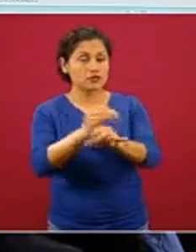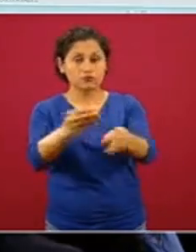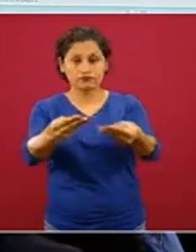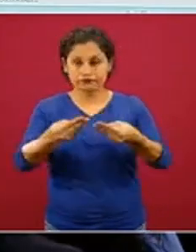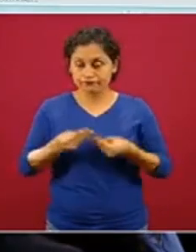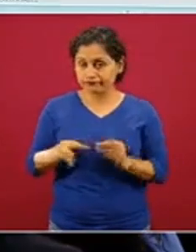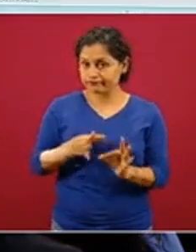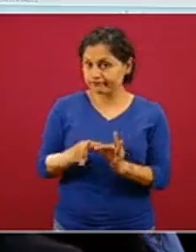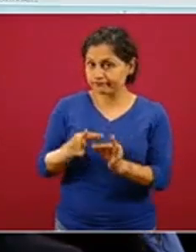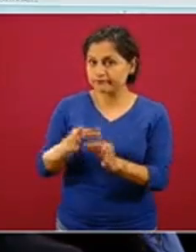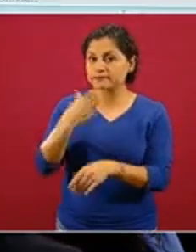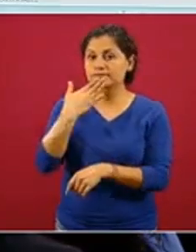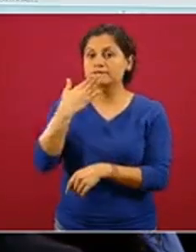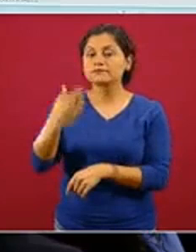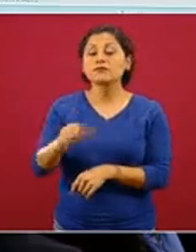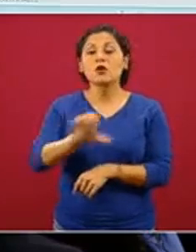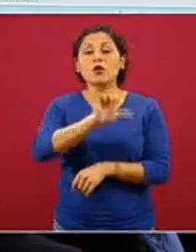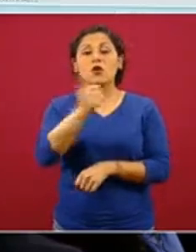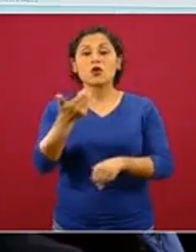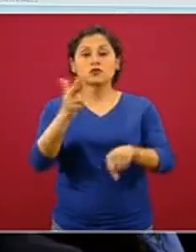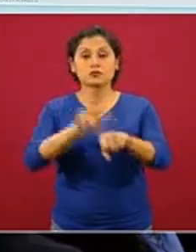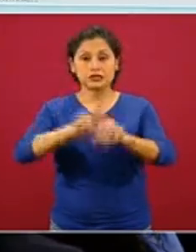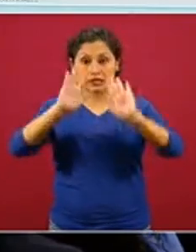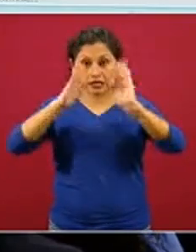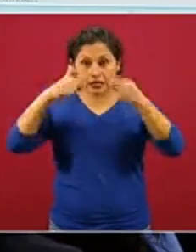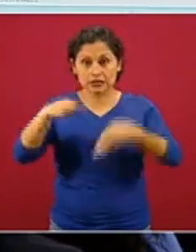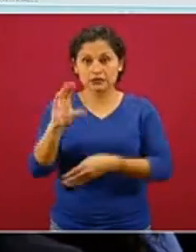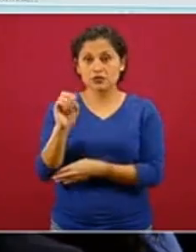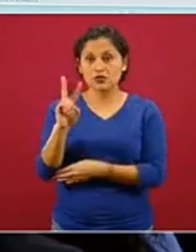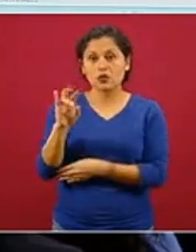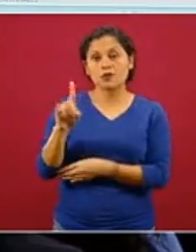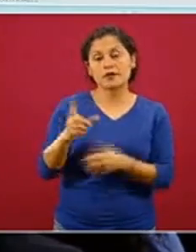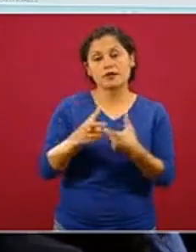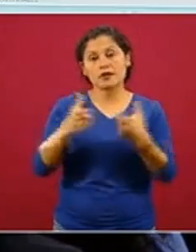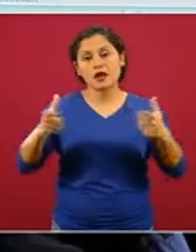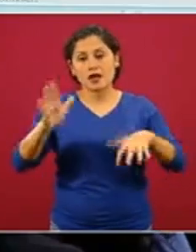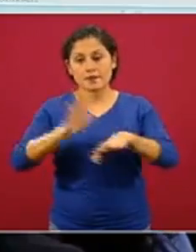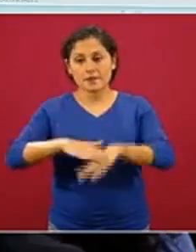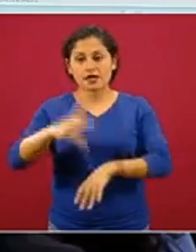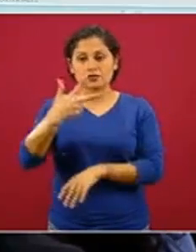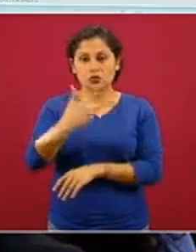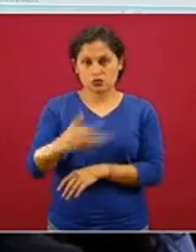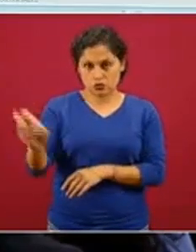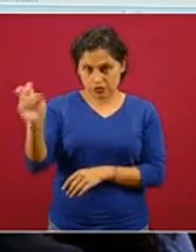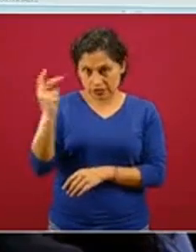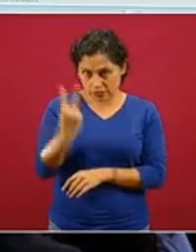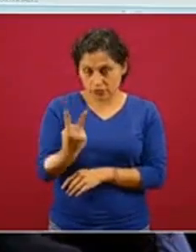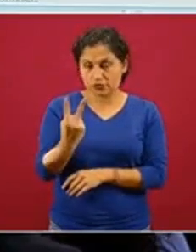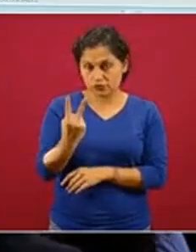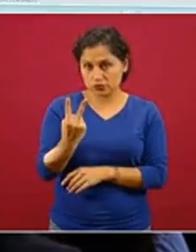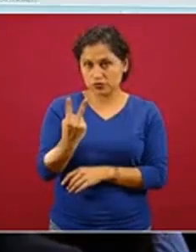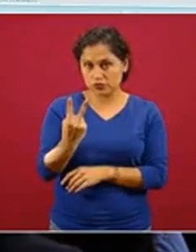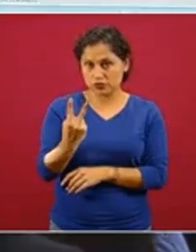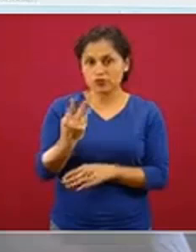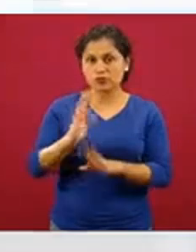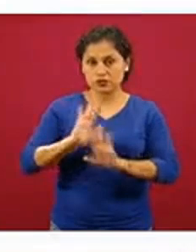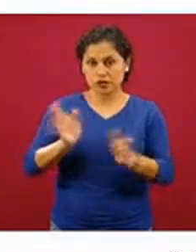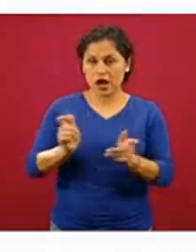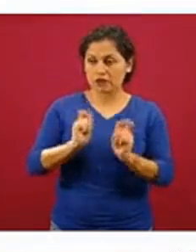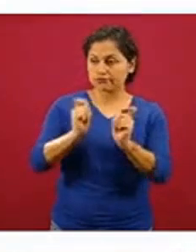los hospitales designados COVID, como pueden ver ustedes ahí, 802 que ahora han sido designados